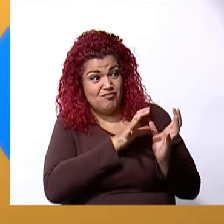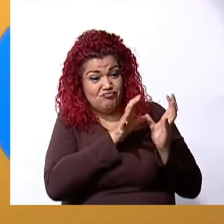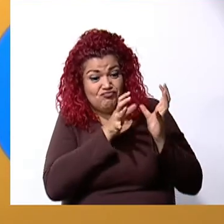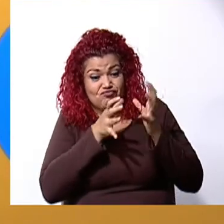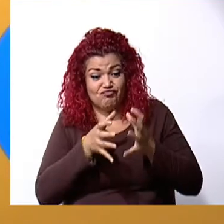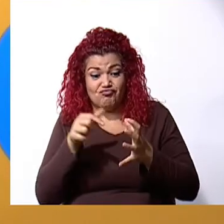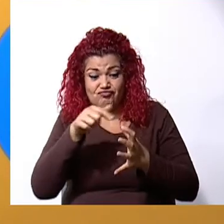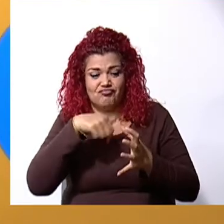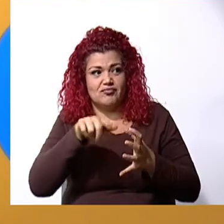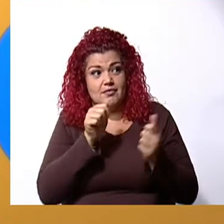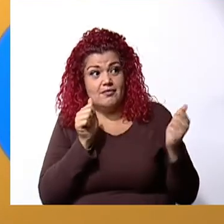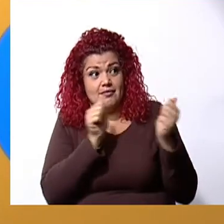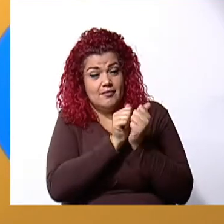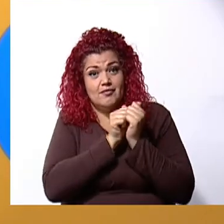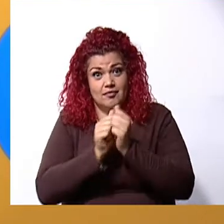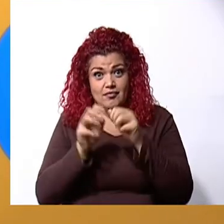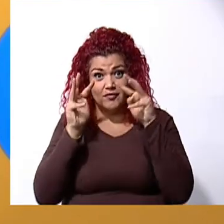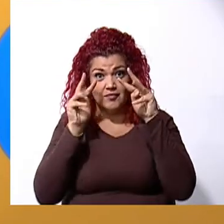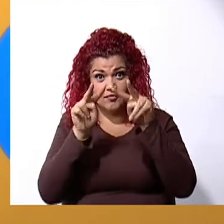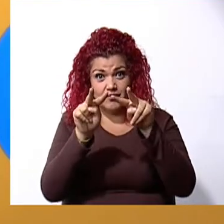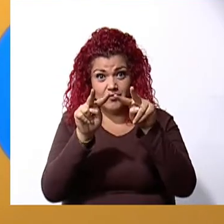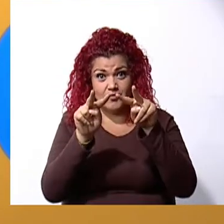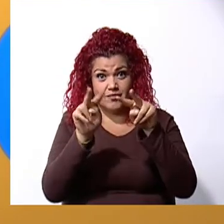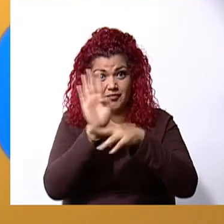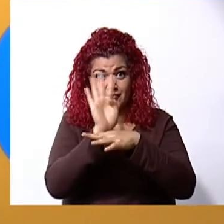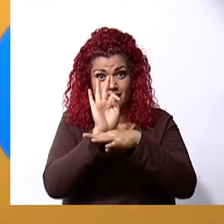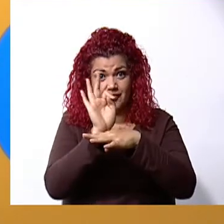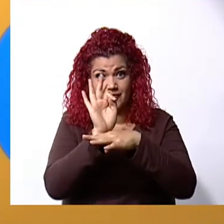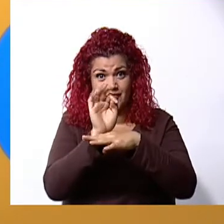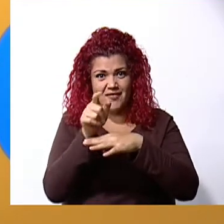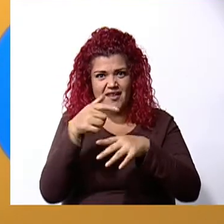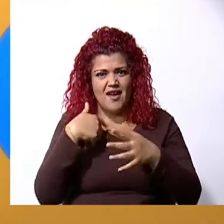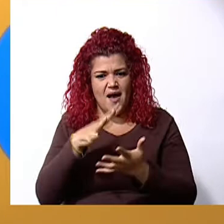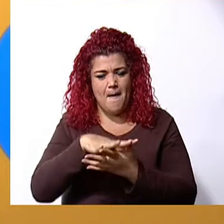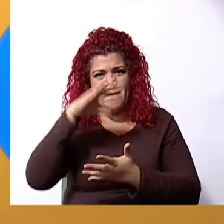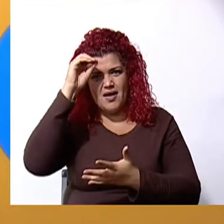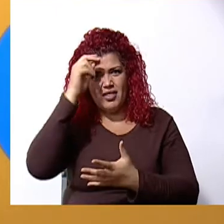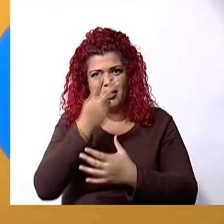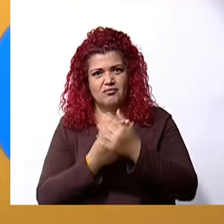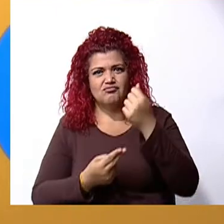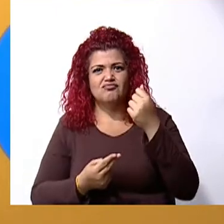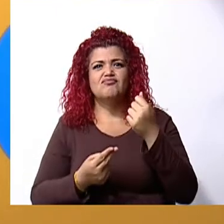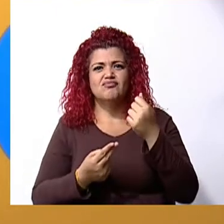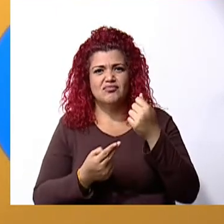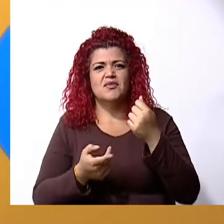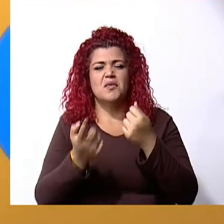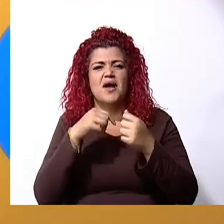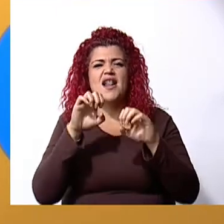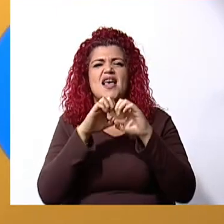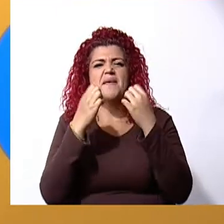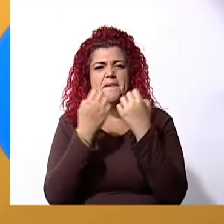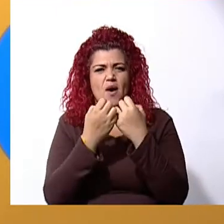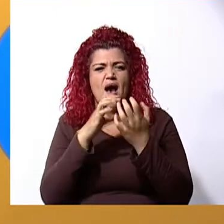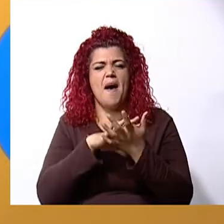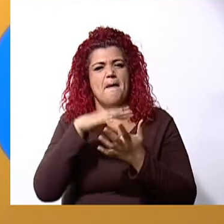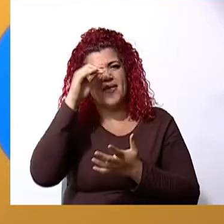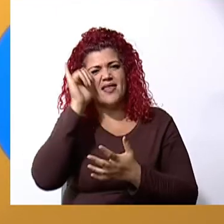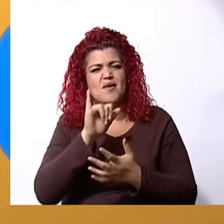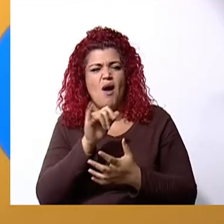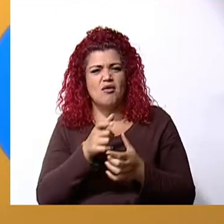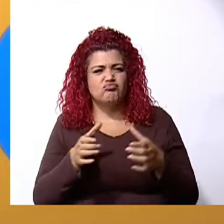los acompañe y así podemos aprender juntos como equipo, ¿de acuerdo?